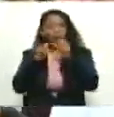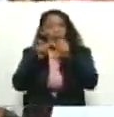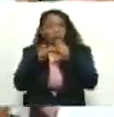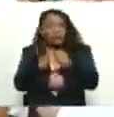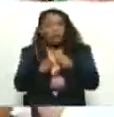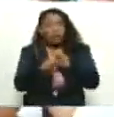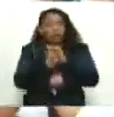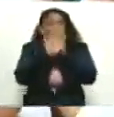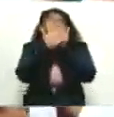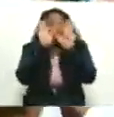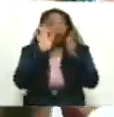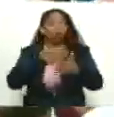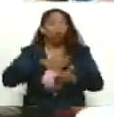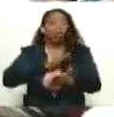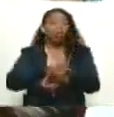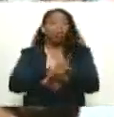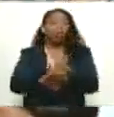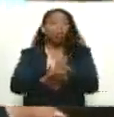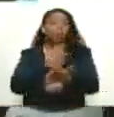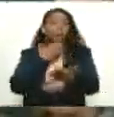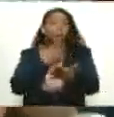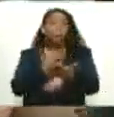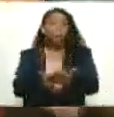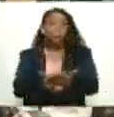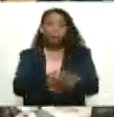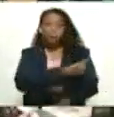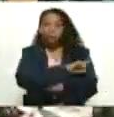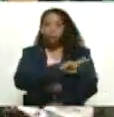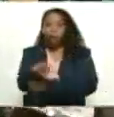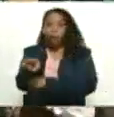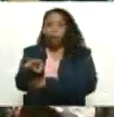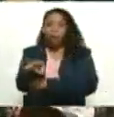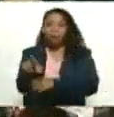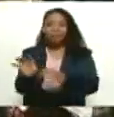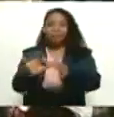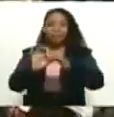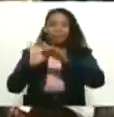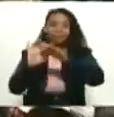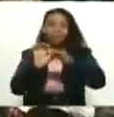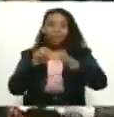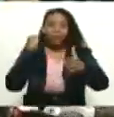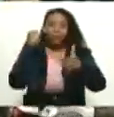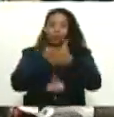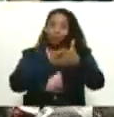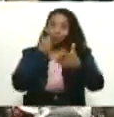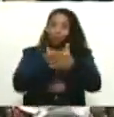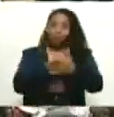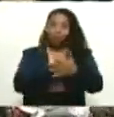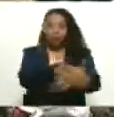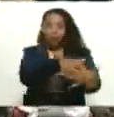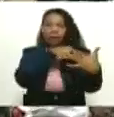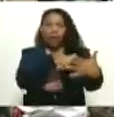tranquilo. Y nos pidió y nos ordenó unidad, lucha, batalla y